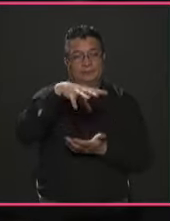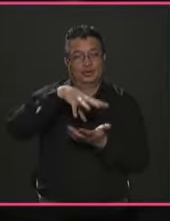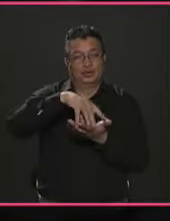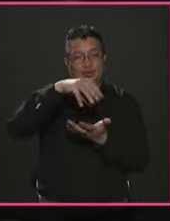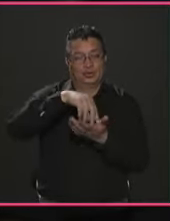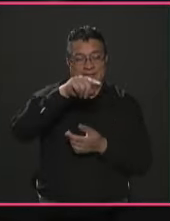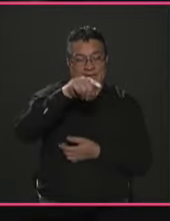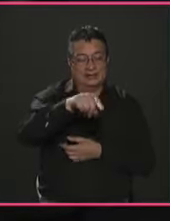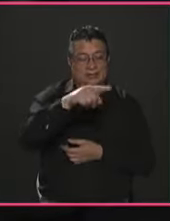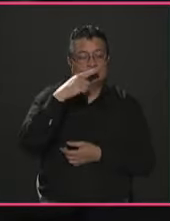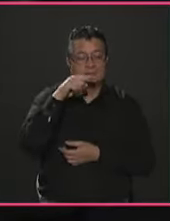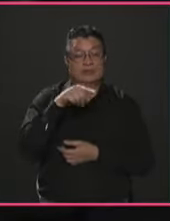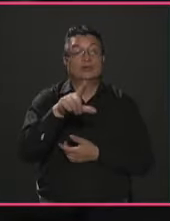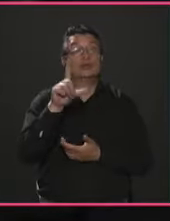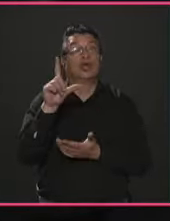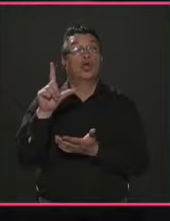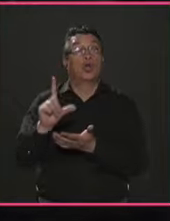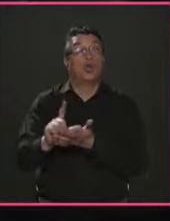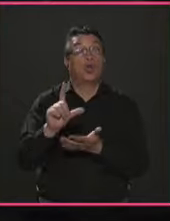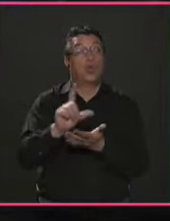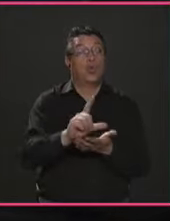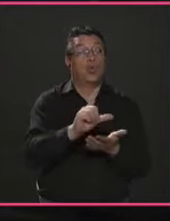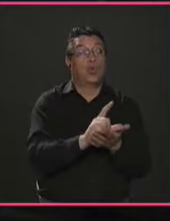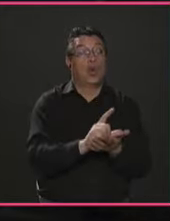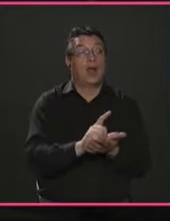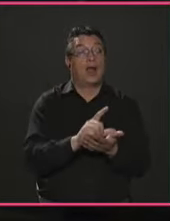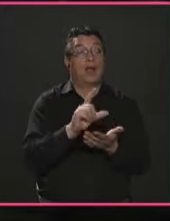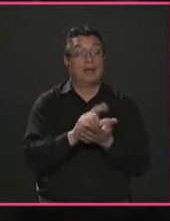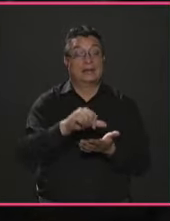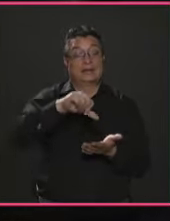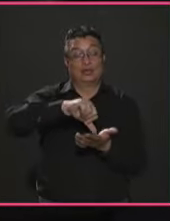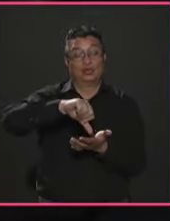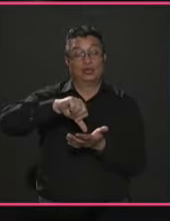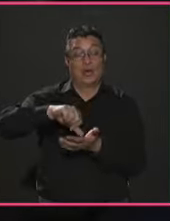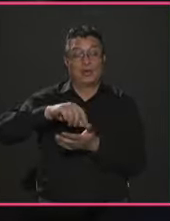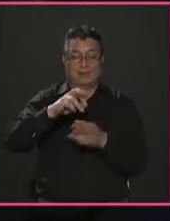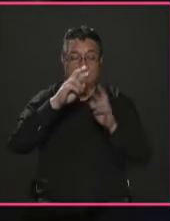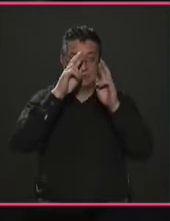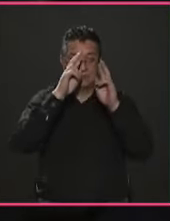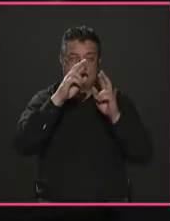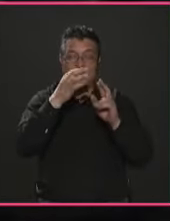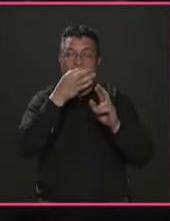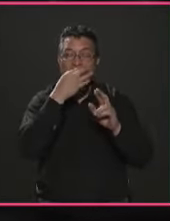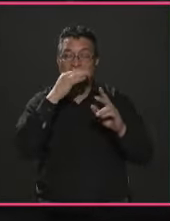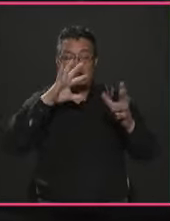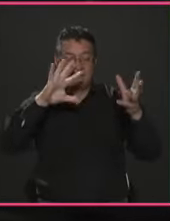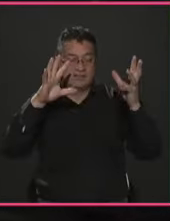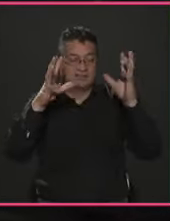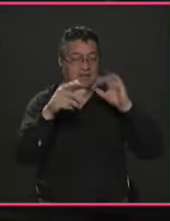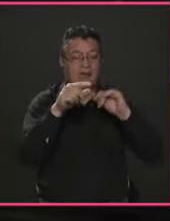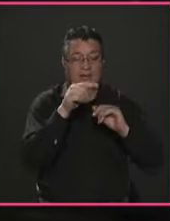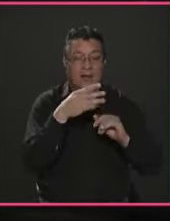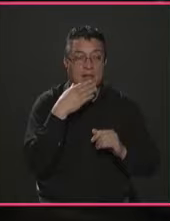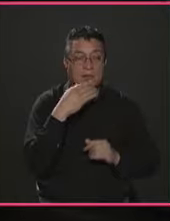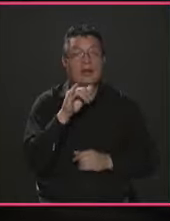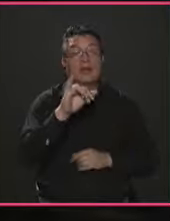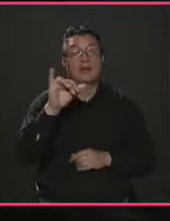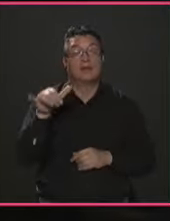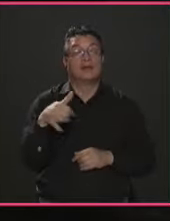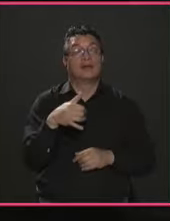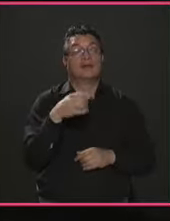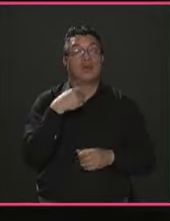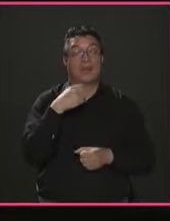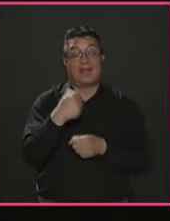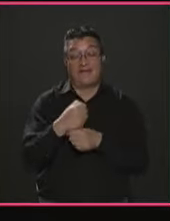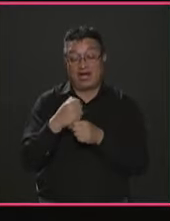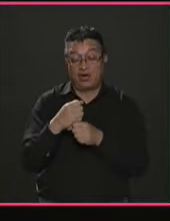Estas son las zonas de ciudades verdes de cburg una es más un Hub de